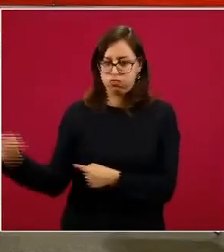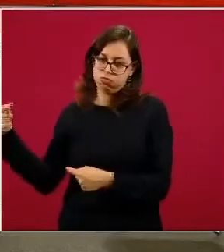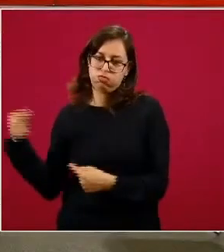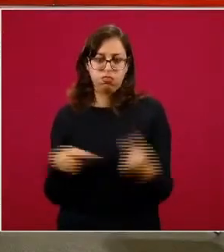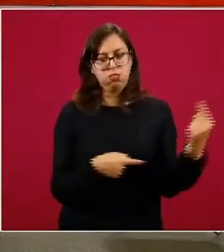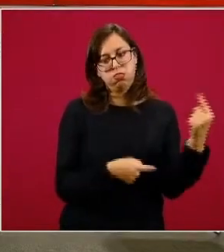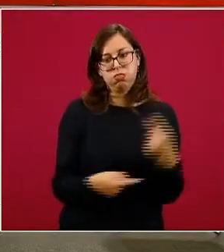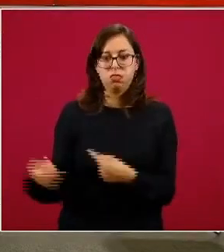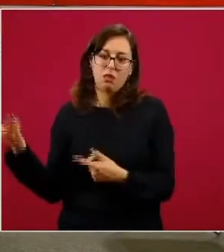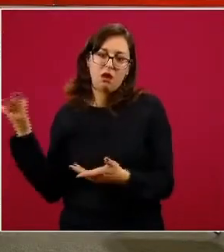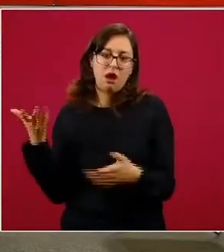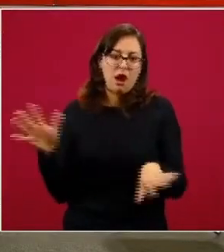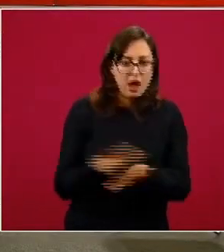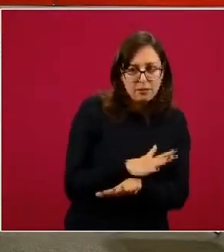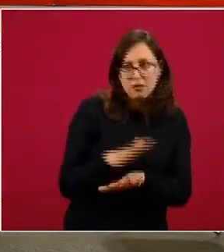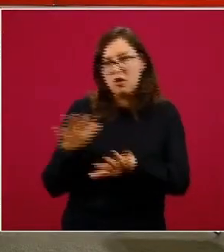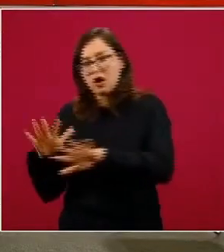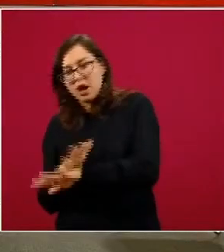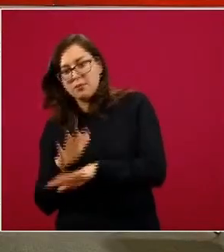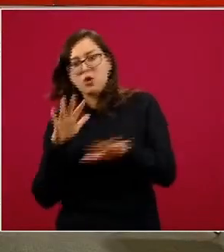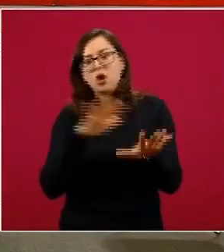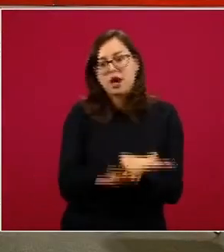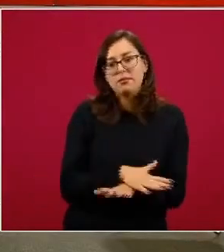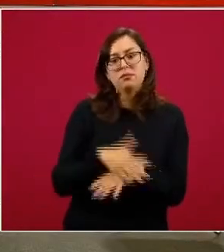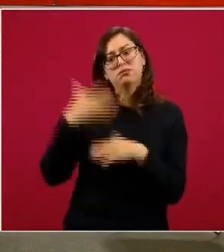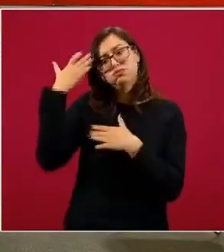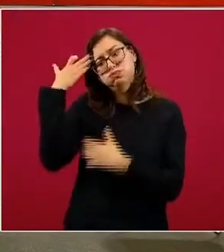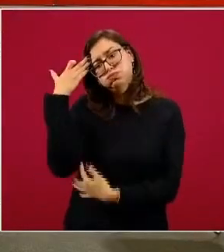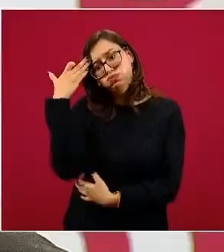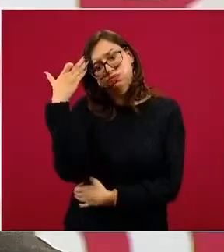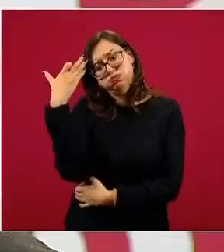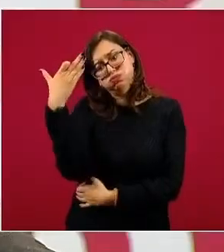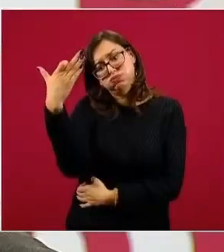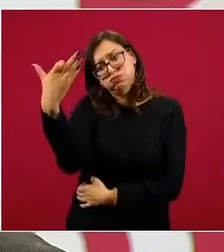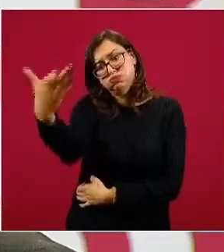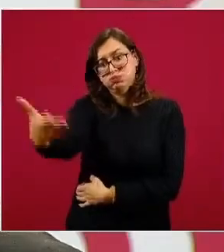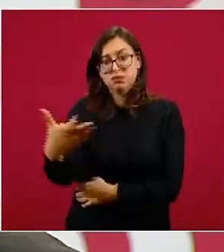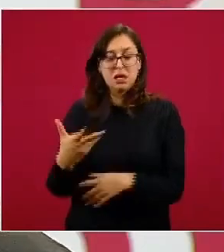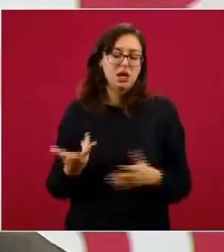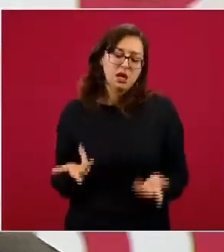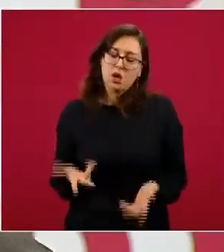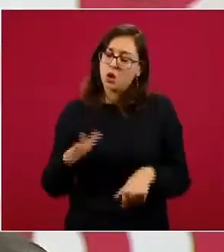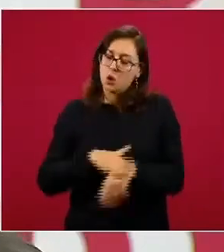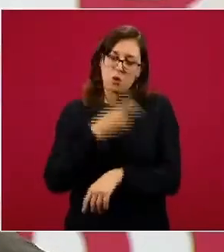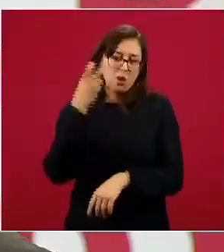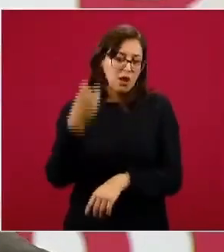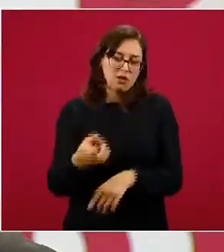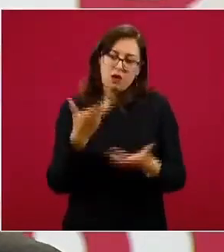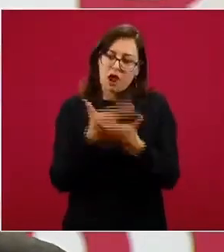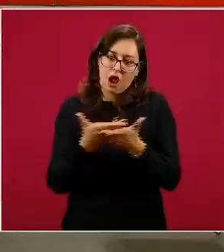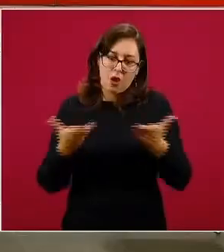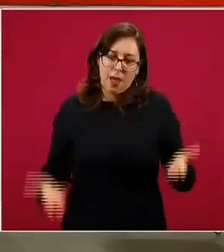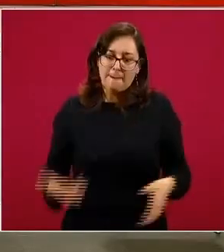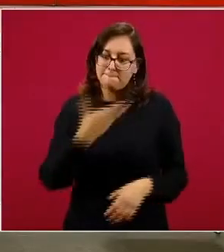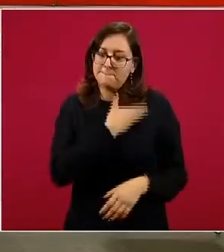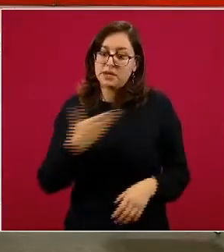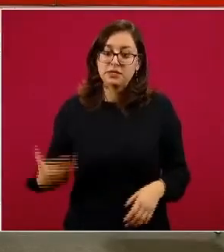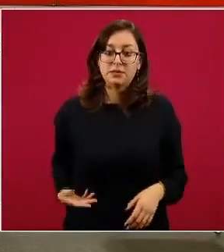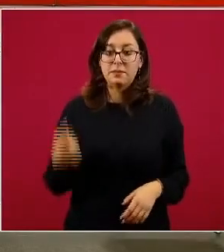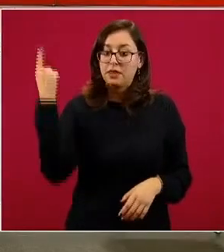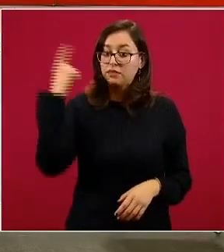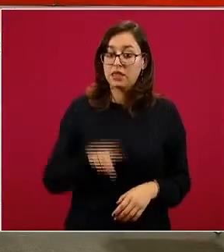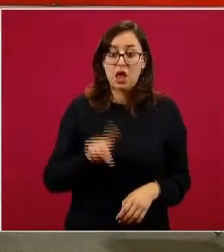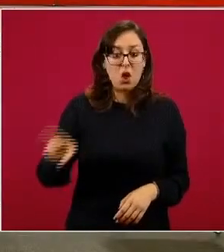meses. Es por eso que establecimos y por instrucción del presidente un comité